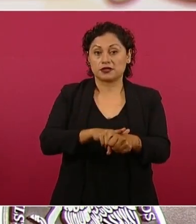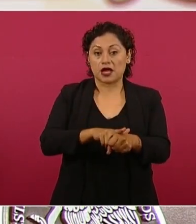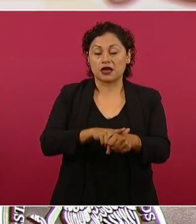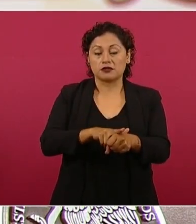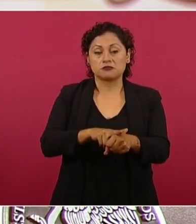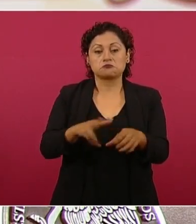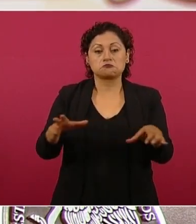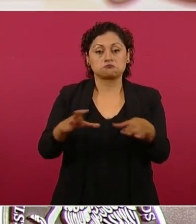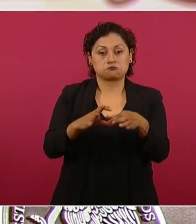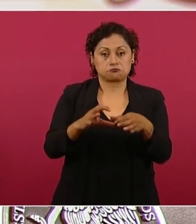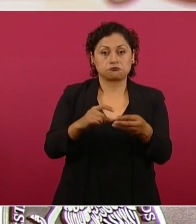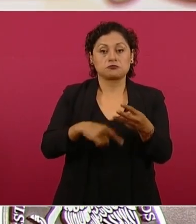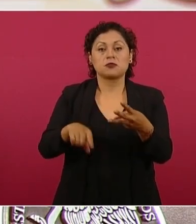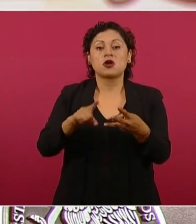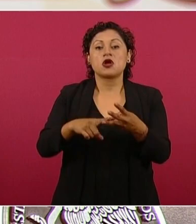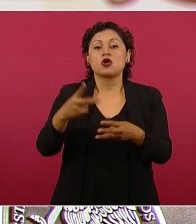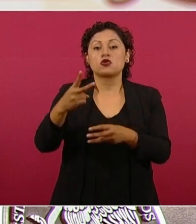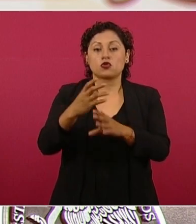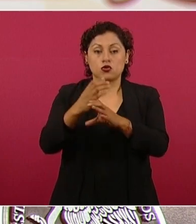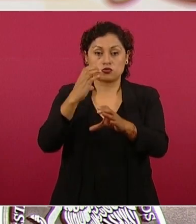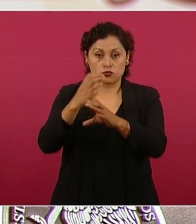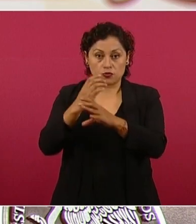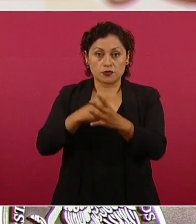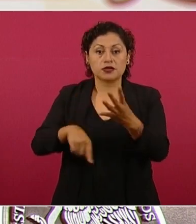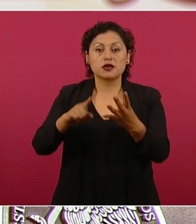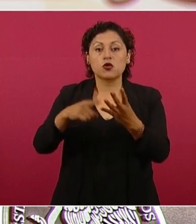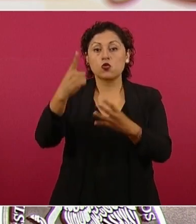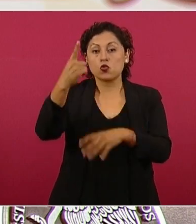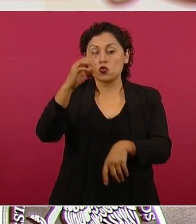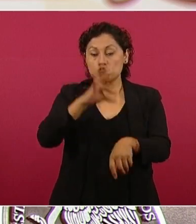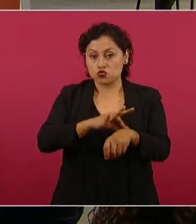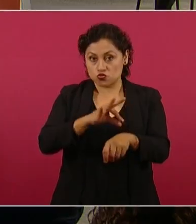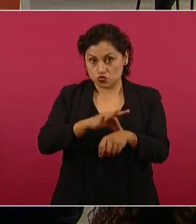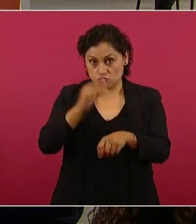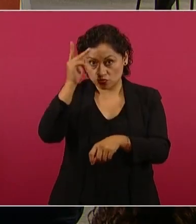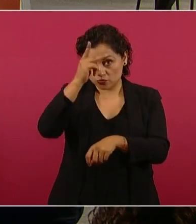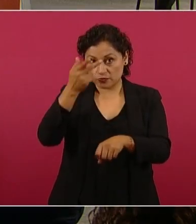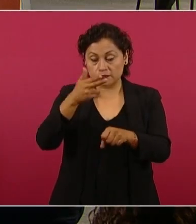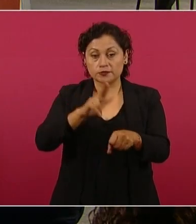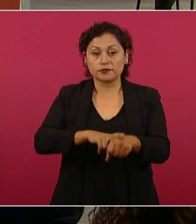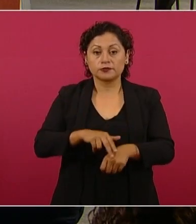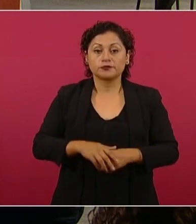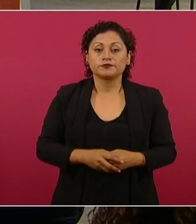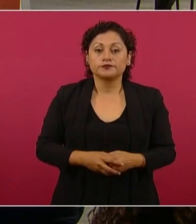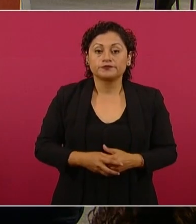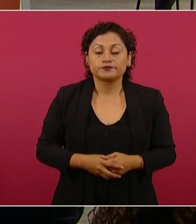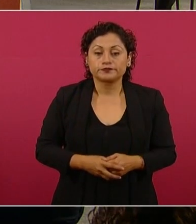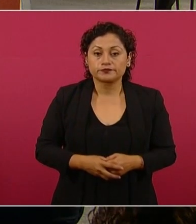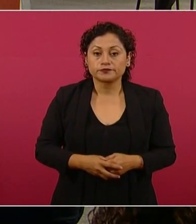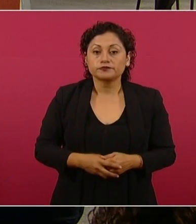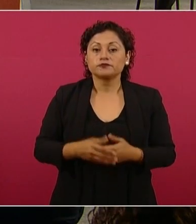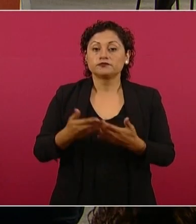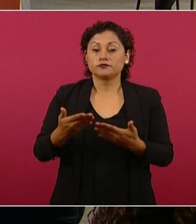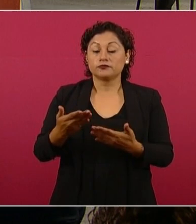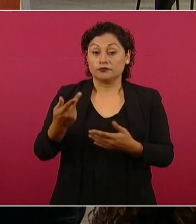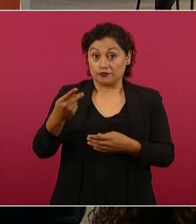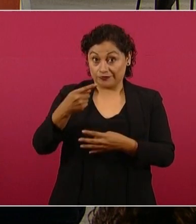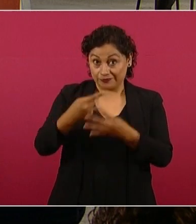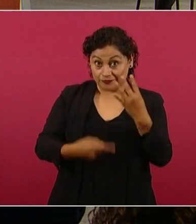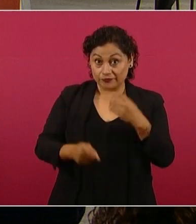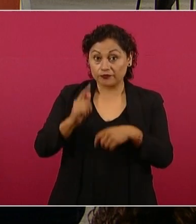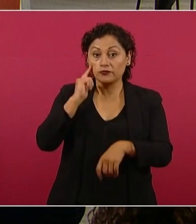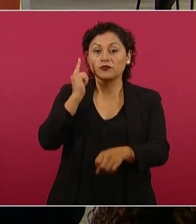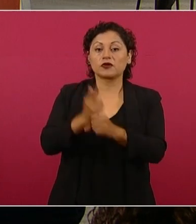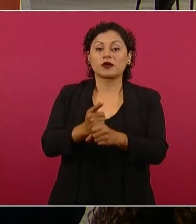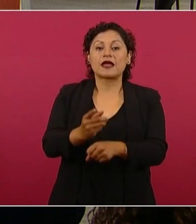además de dos hospitales móviles y un psiquiátrico. Pero de esos 16 hospitales generales, uno de los hallazgos es que solamente 3 cuentan